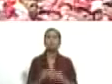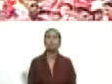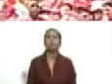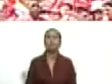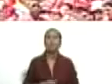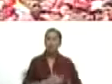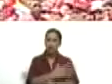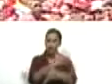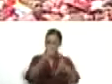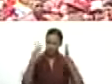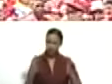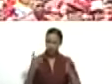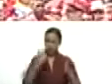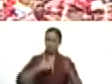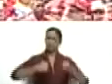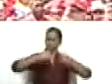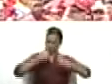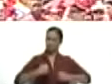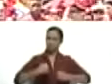¡Amplio Frente Nacional!